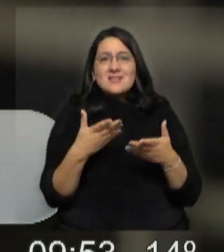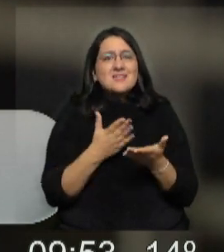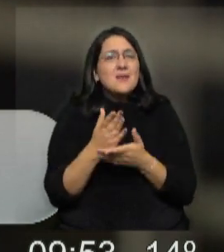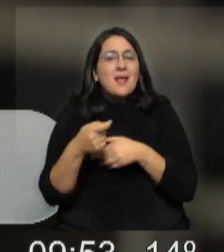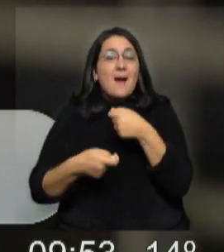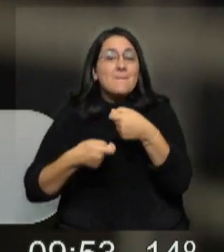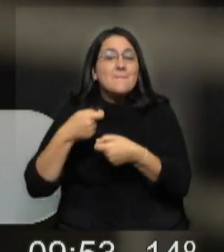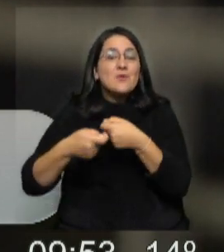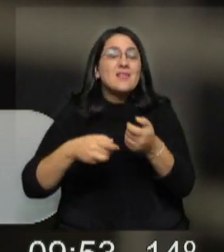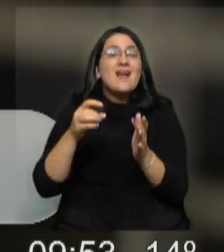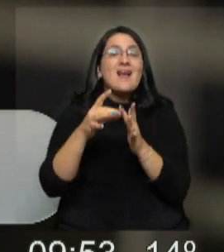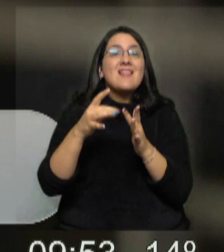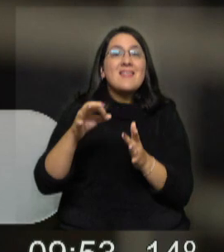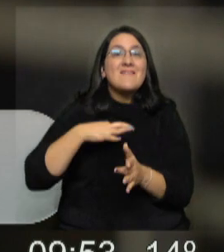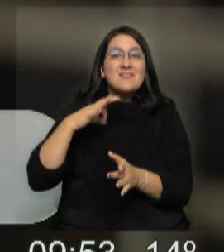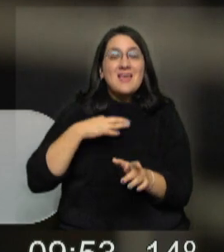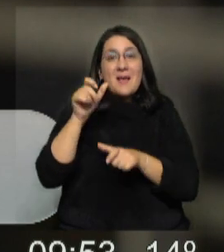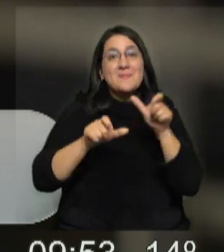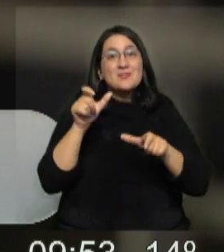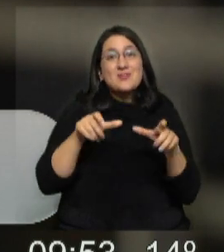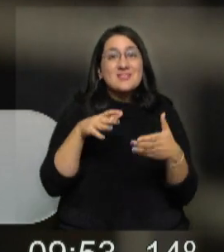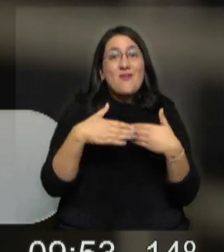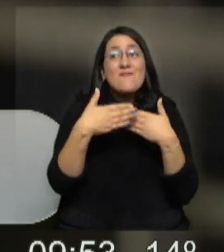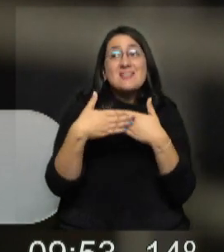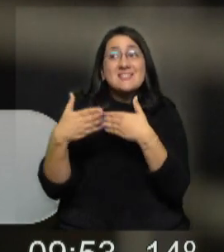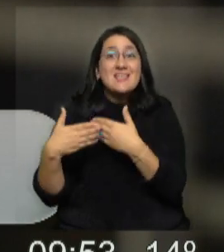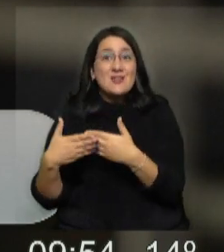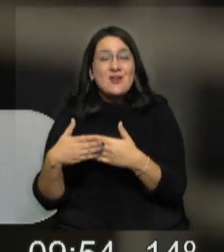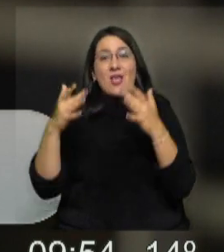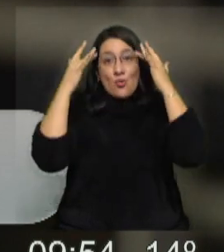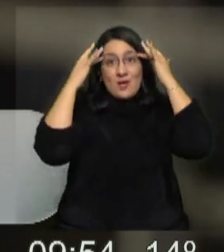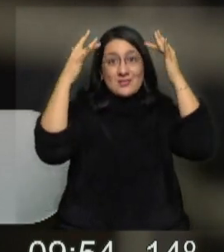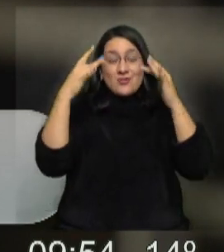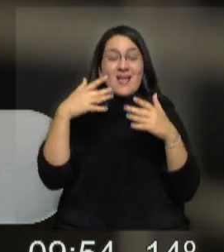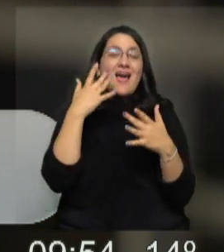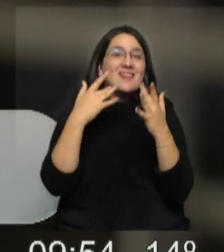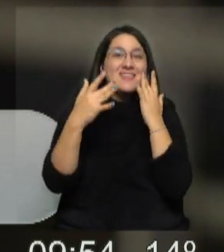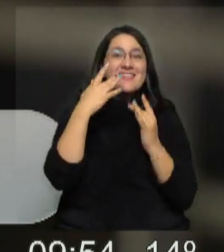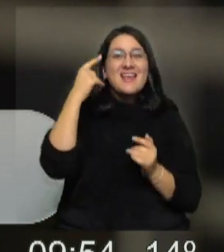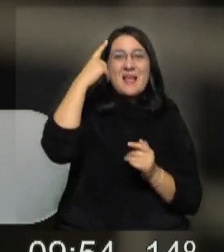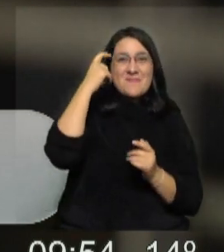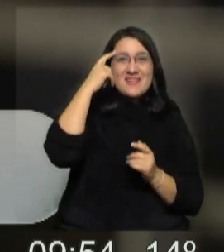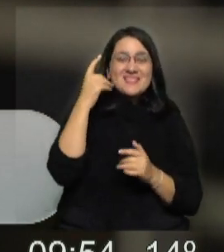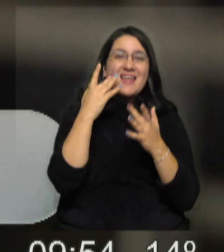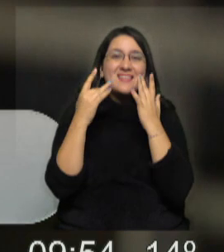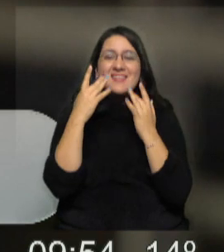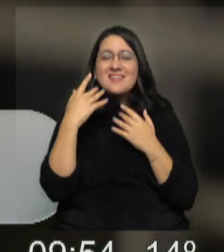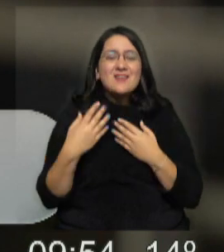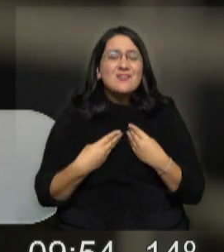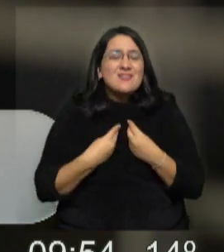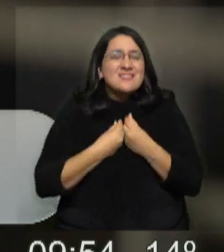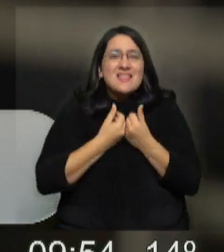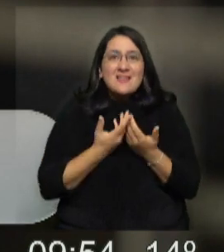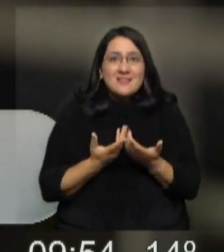aportarle calidad de vida a los vecinos y a las vecinas. La educación artística, la experiencia artística, lo vivencial